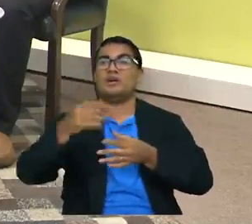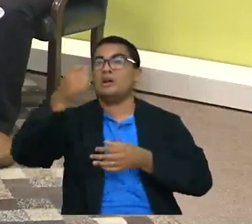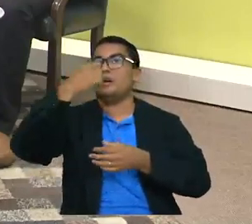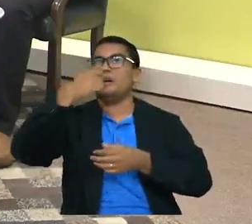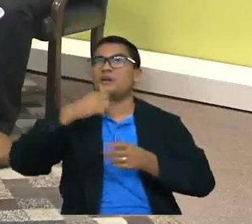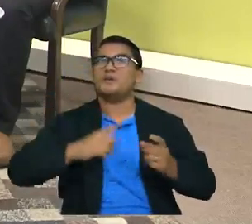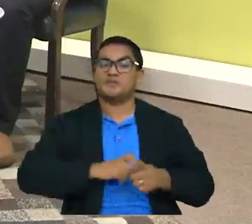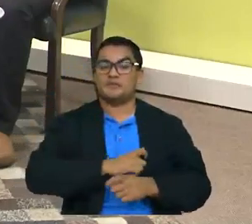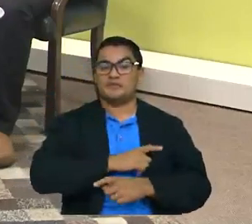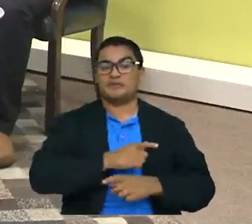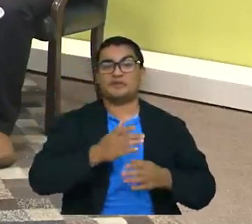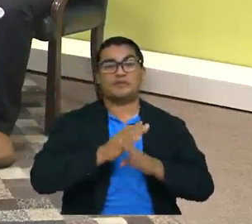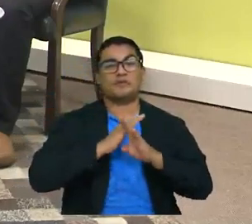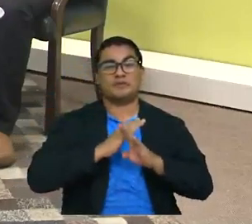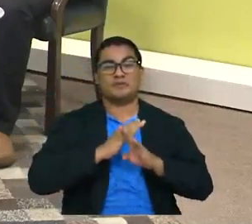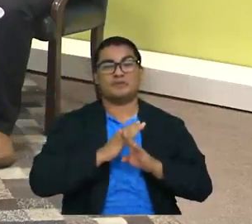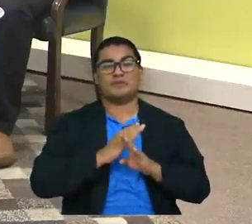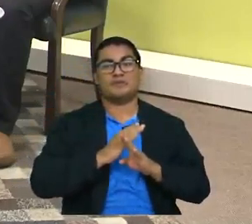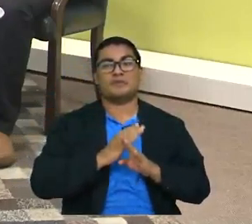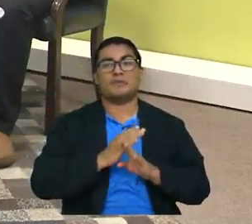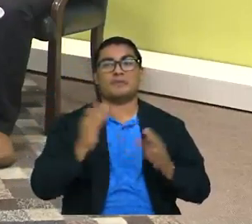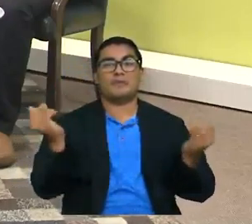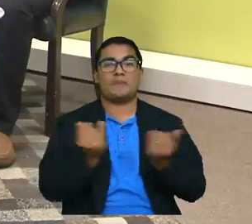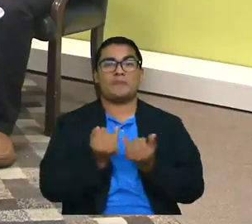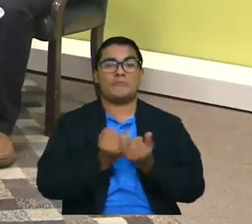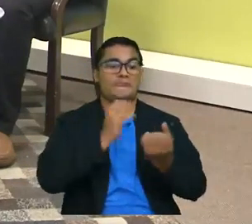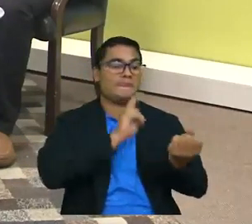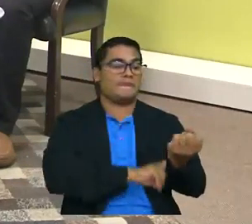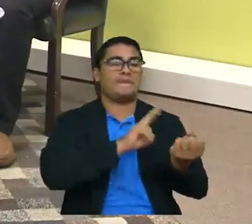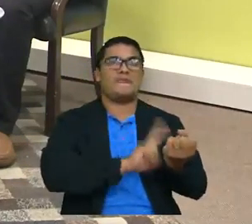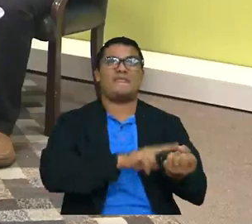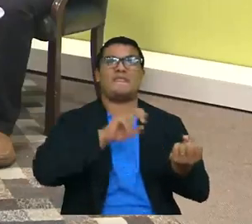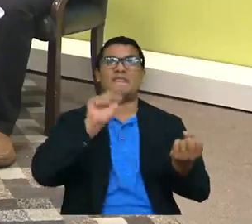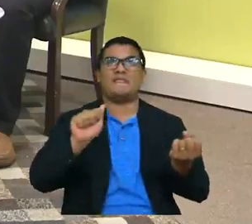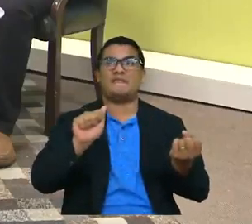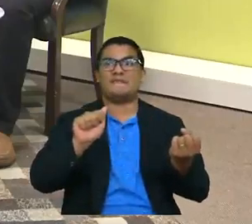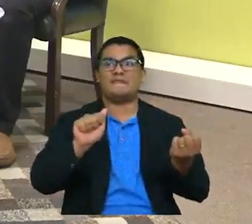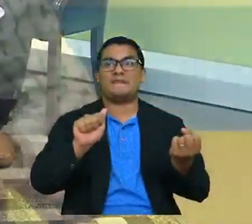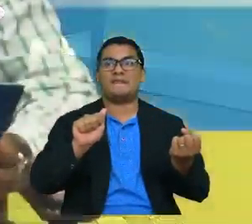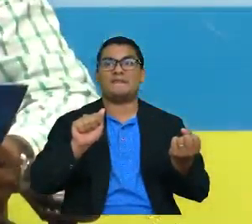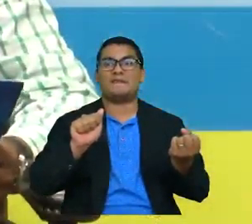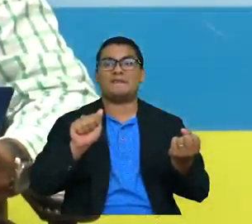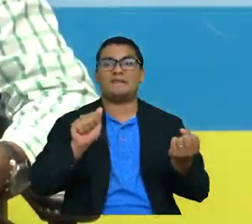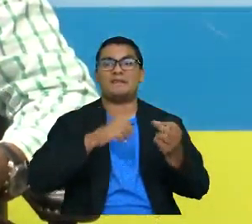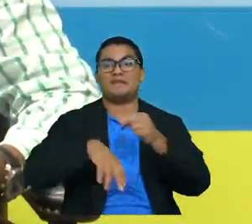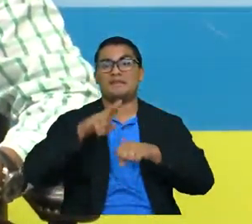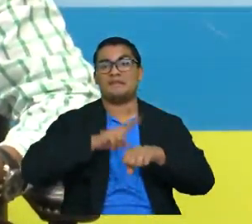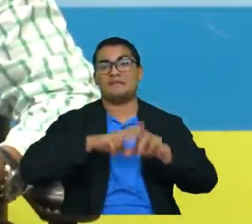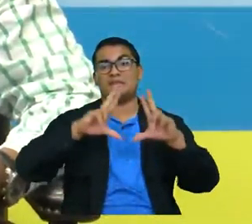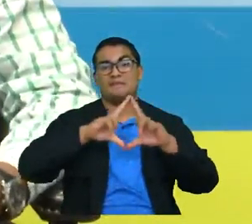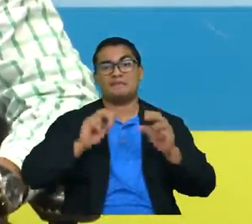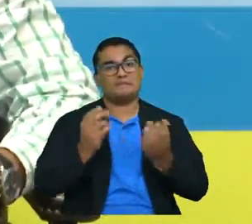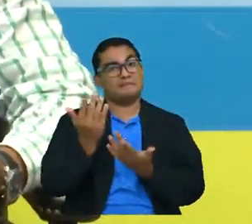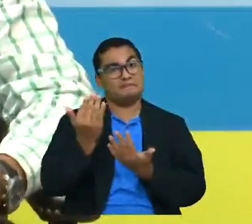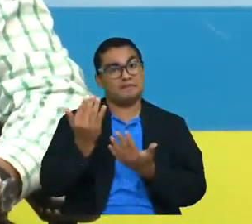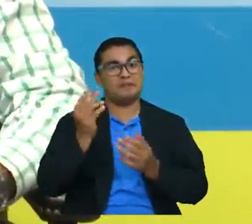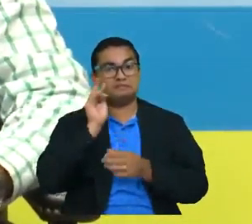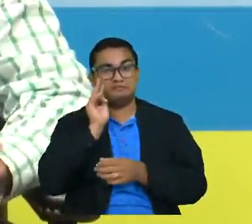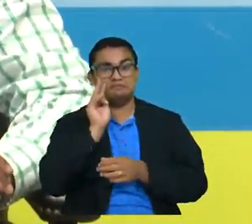aplicación de desparasitante y también la aplicación de la vitamina A durante esta jornada de vacunación. Usted no le cambie de